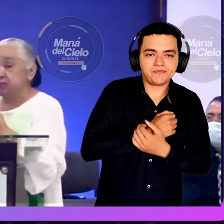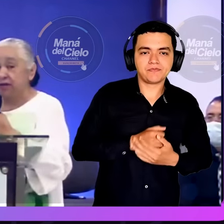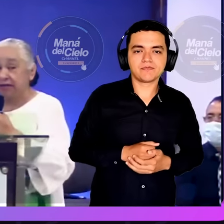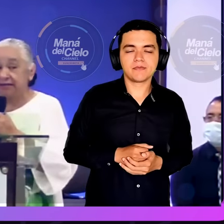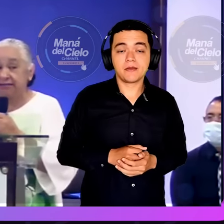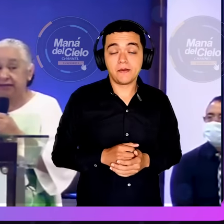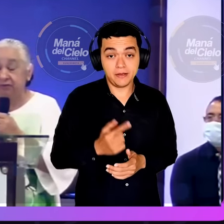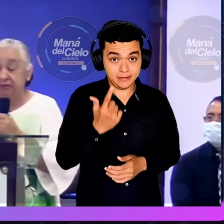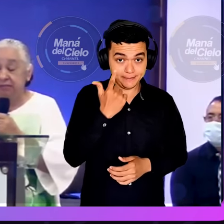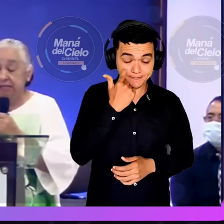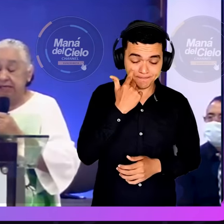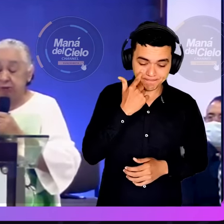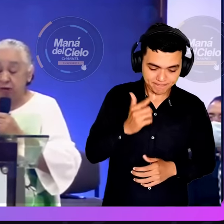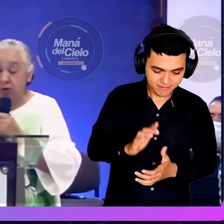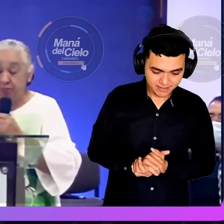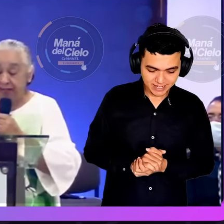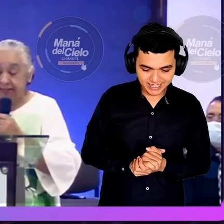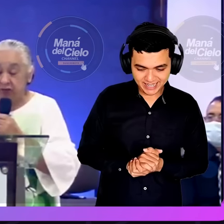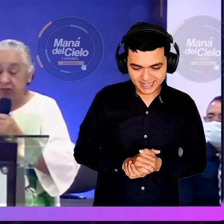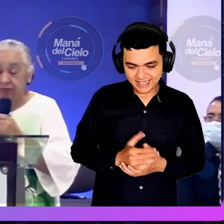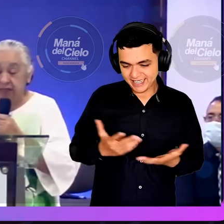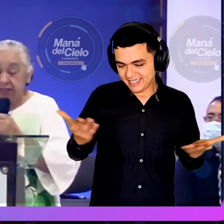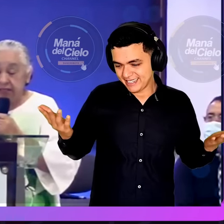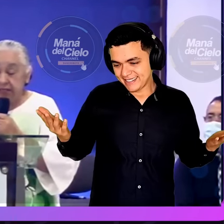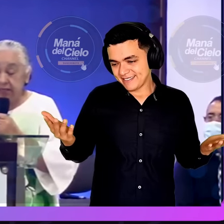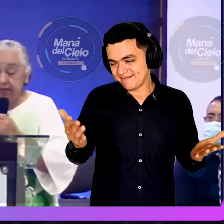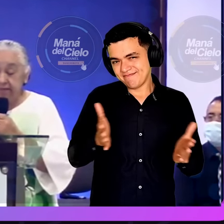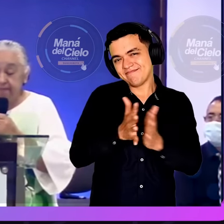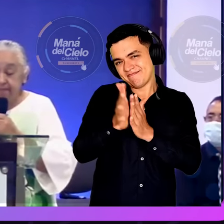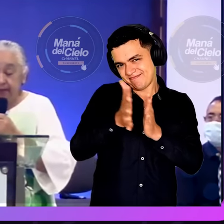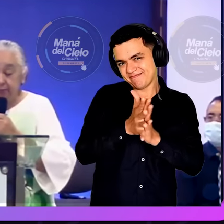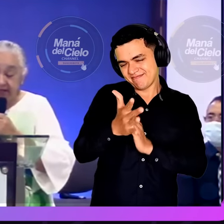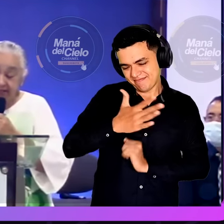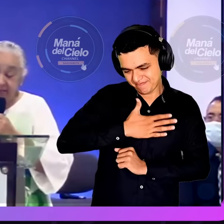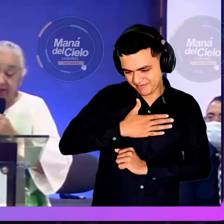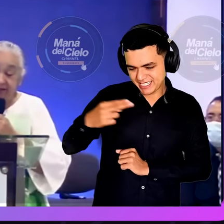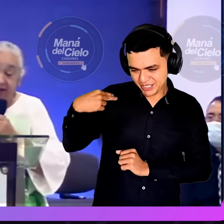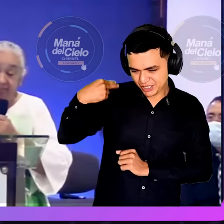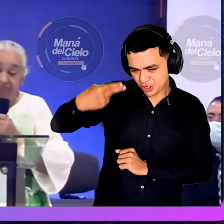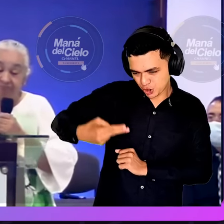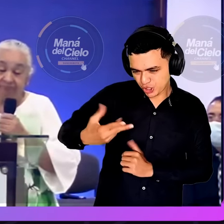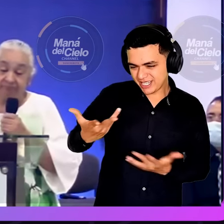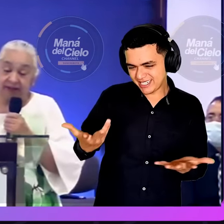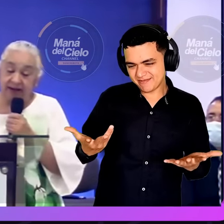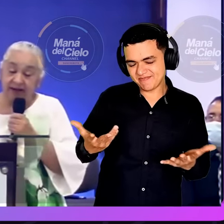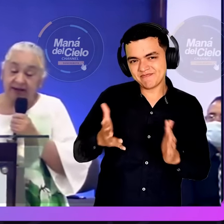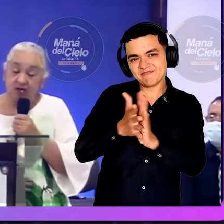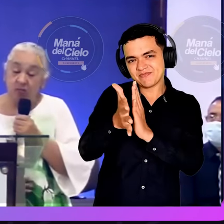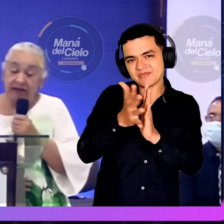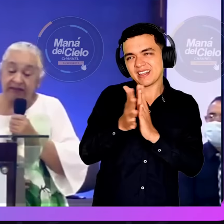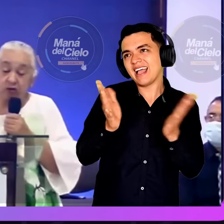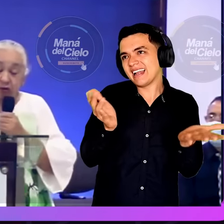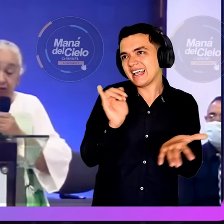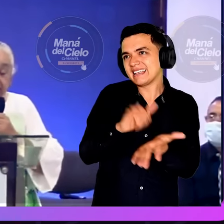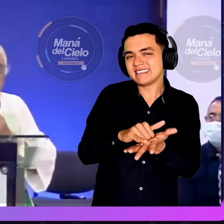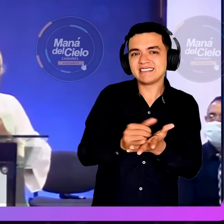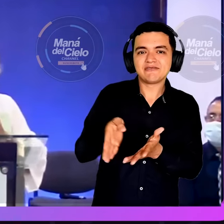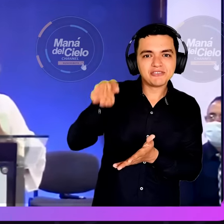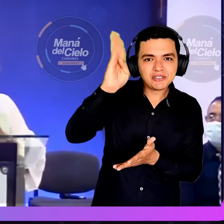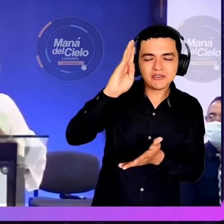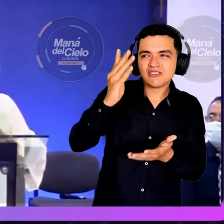entre Cristo y la iglesia, ¿no? Es una comparación. Y precisamente he